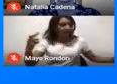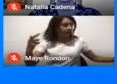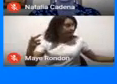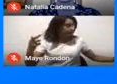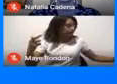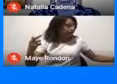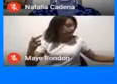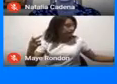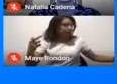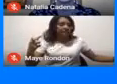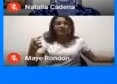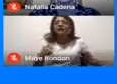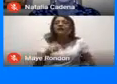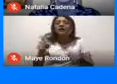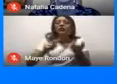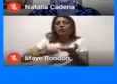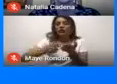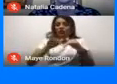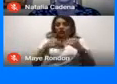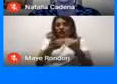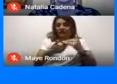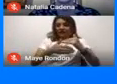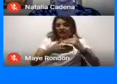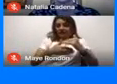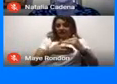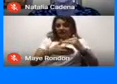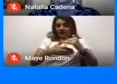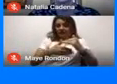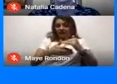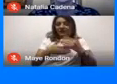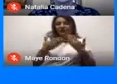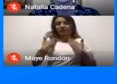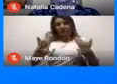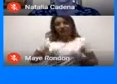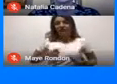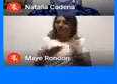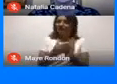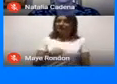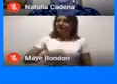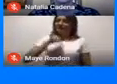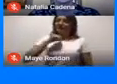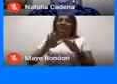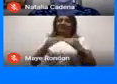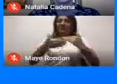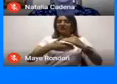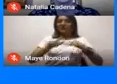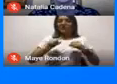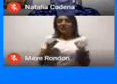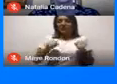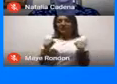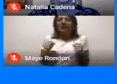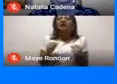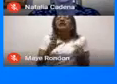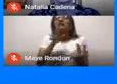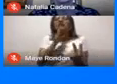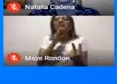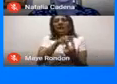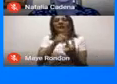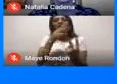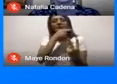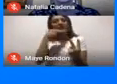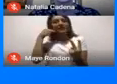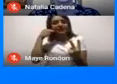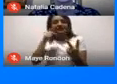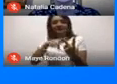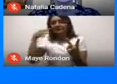señas colombianas del colegio en el que yo estudio con orgullo, República de Panamá de Bogotá. Ellas son Mayarly Rondón